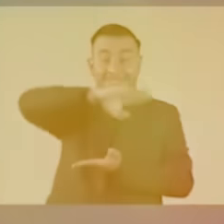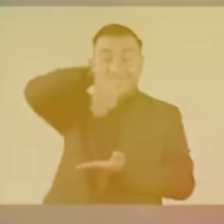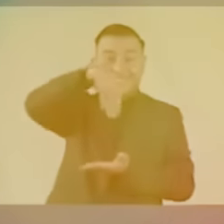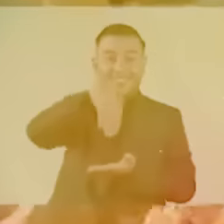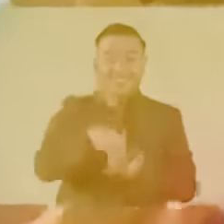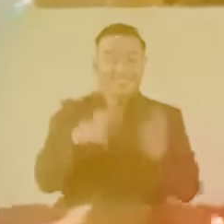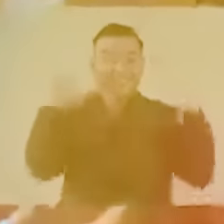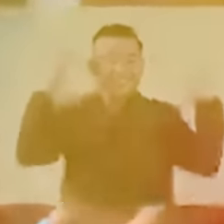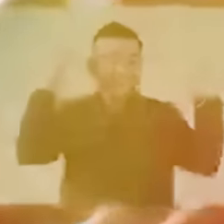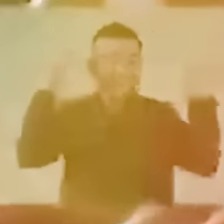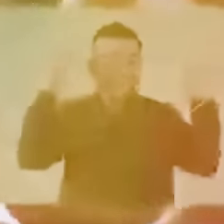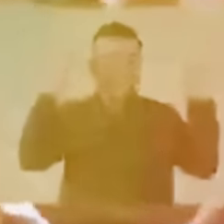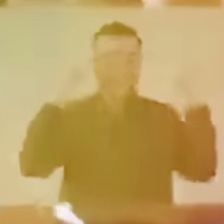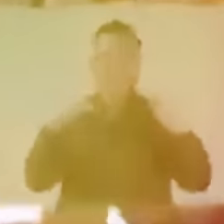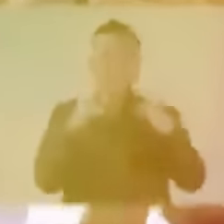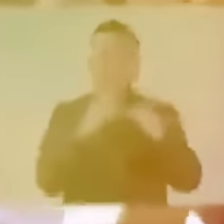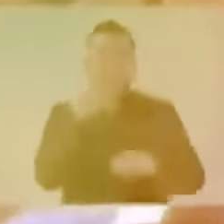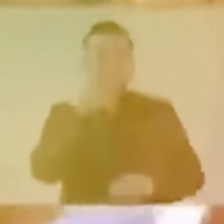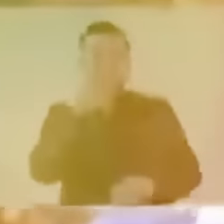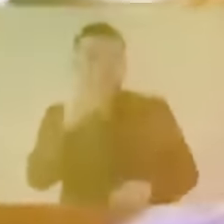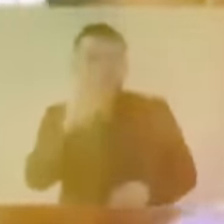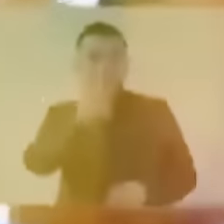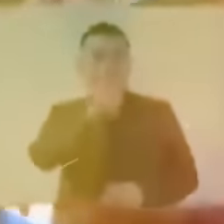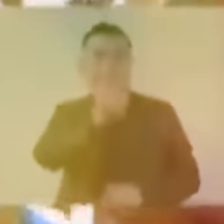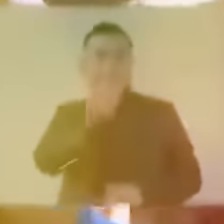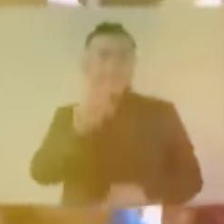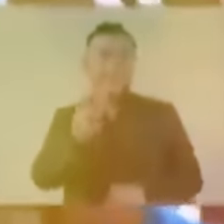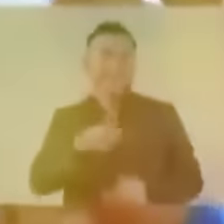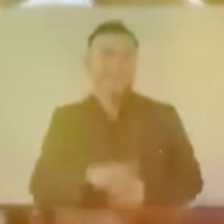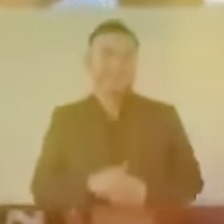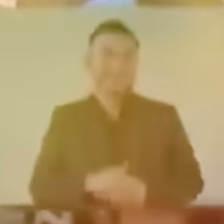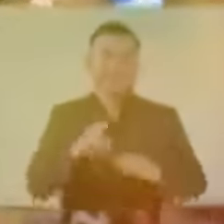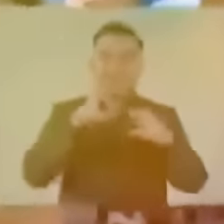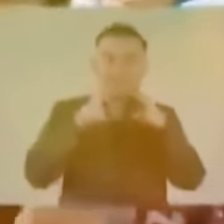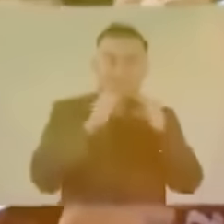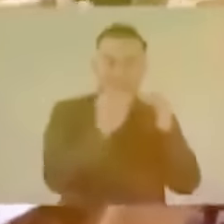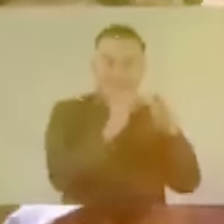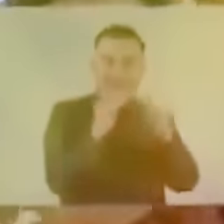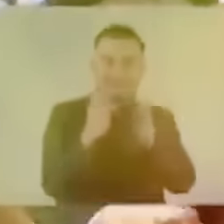plaza. Y a los que nos ven a través de los medios de comunicación.